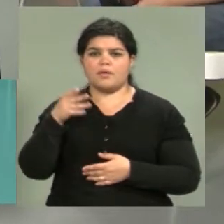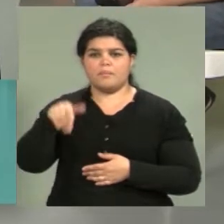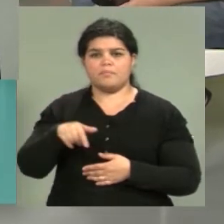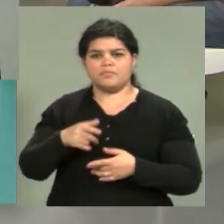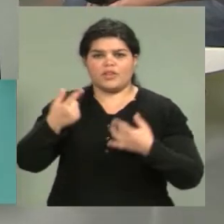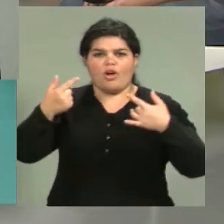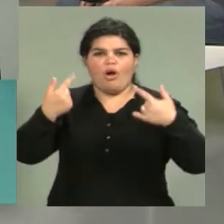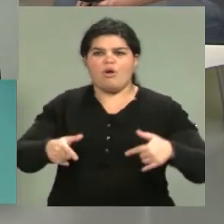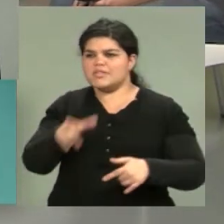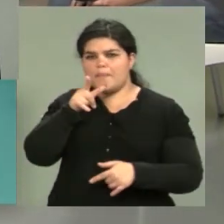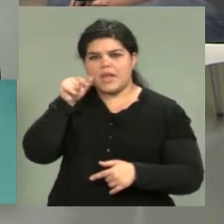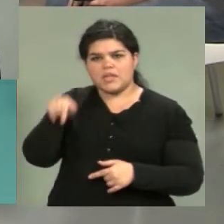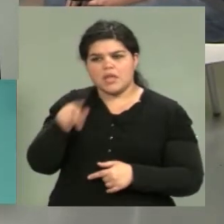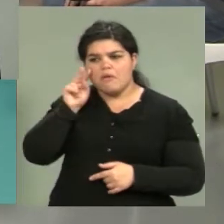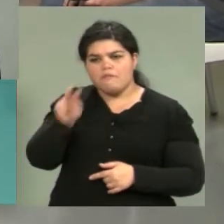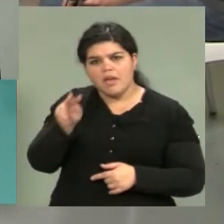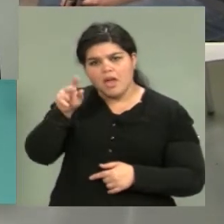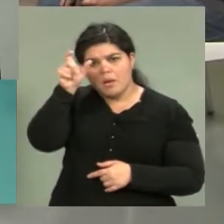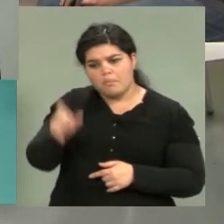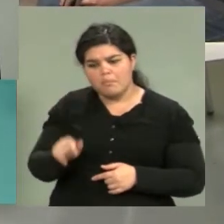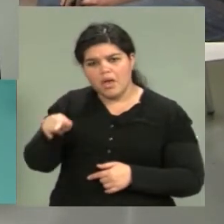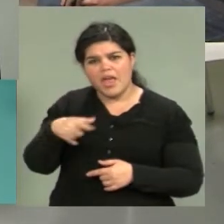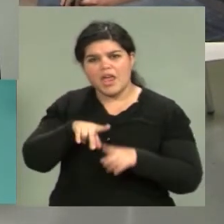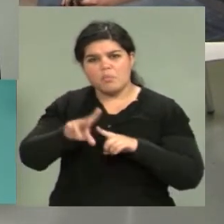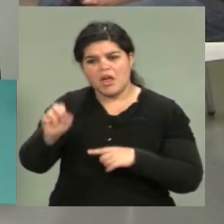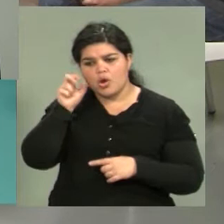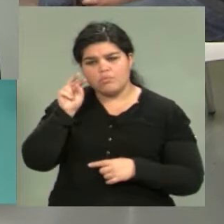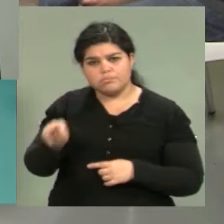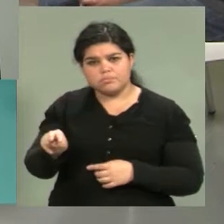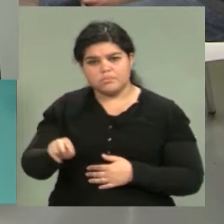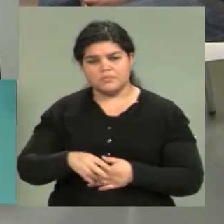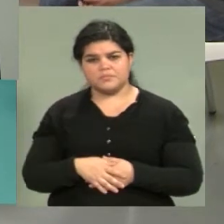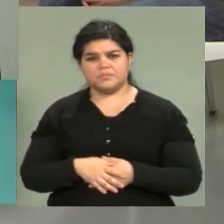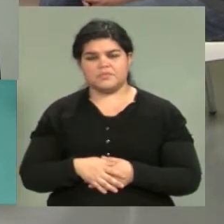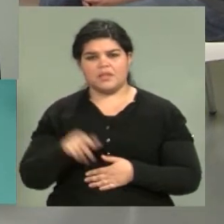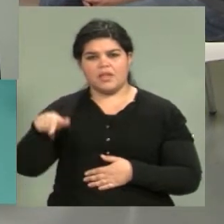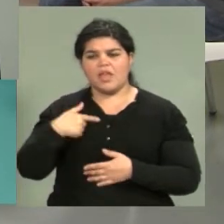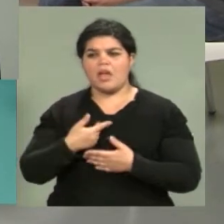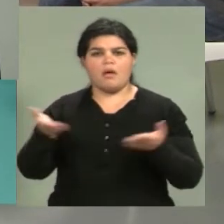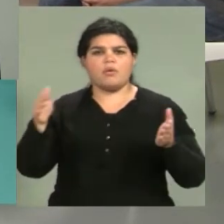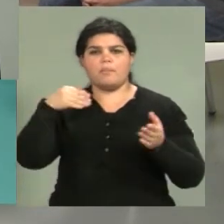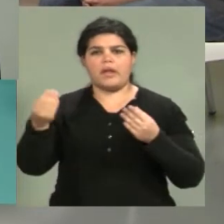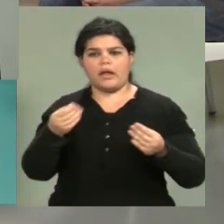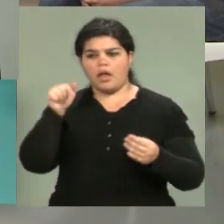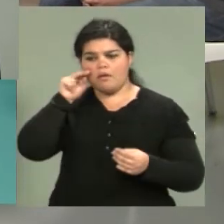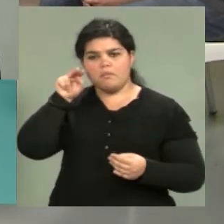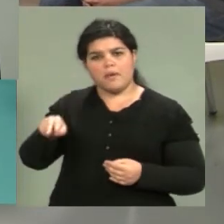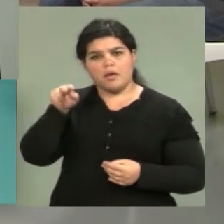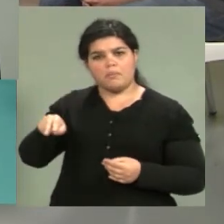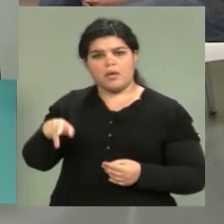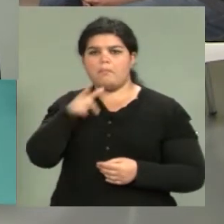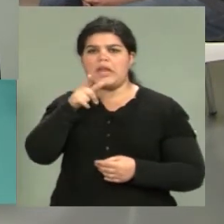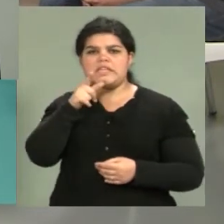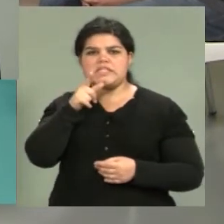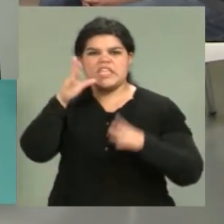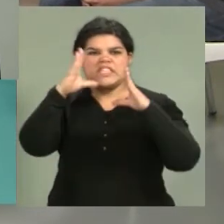hermano, y la institución abrió las puertas para mostrar a mi hermano como si hubiera sido, no sé, un personaje de